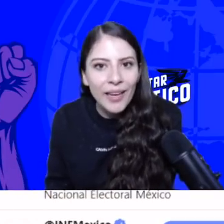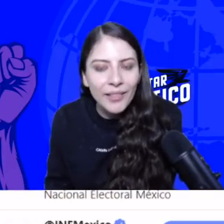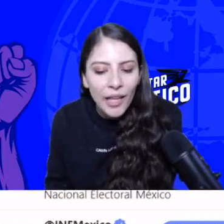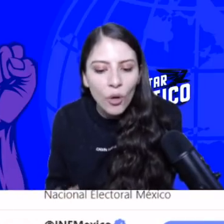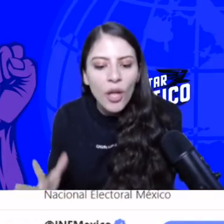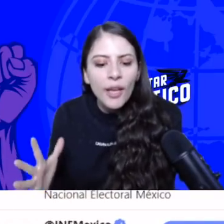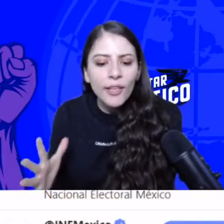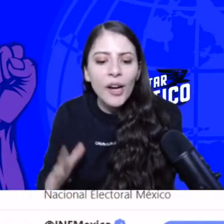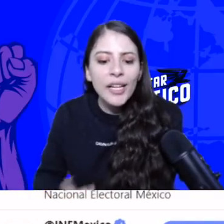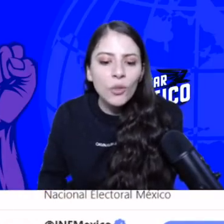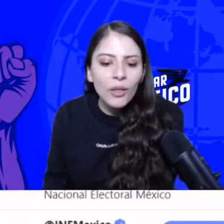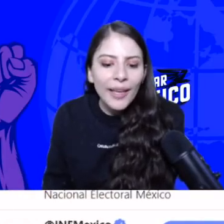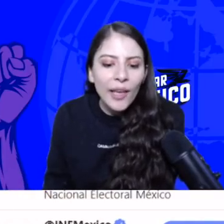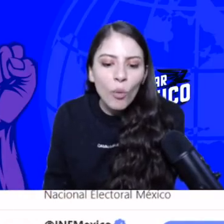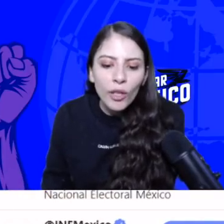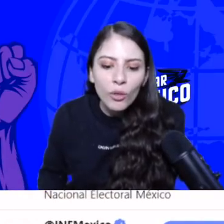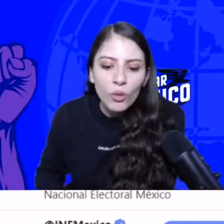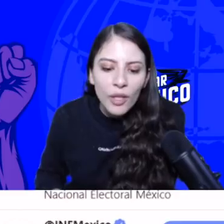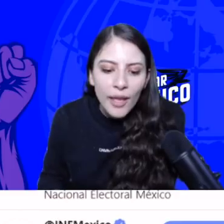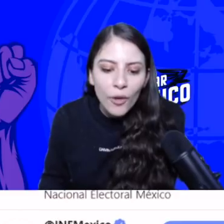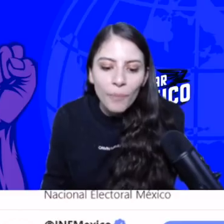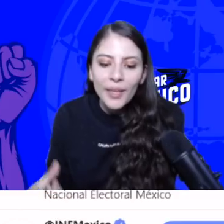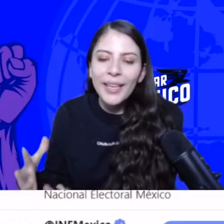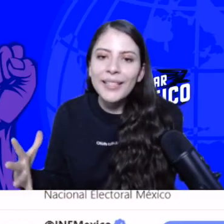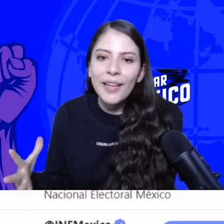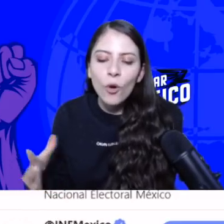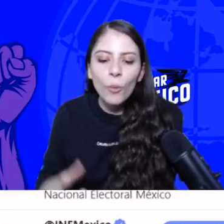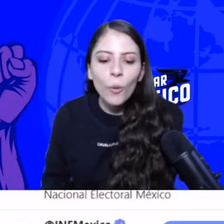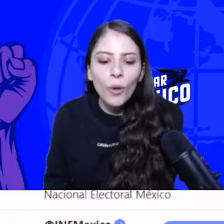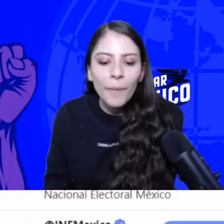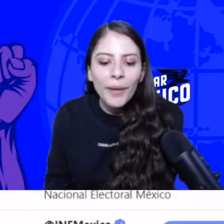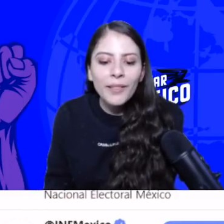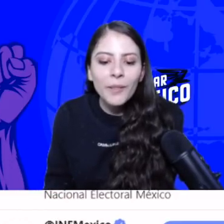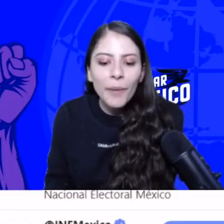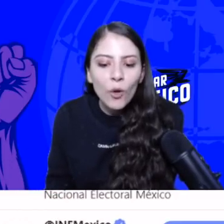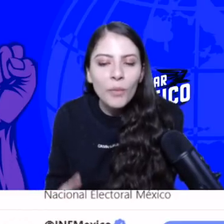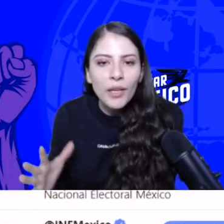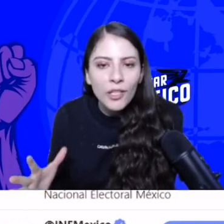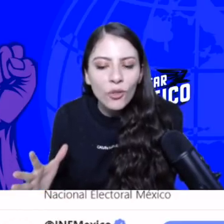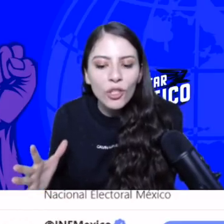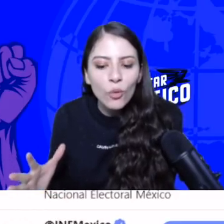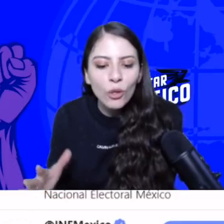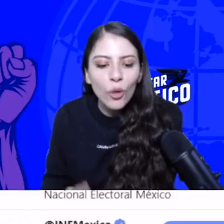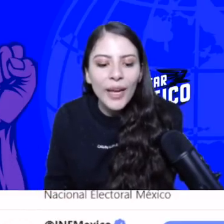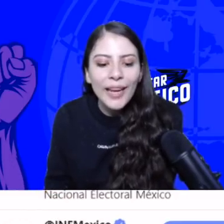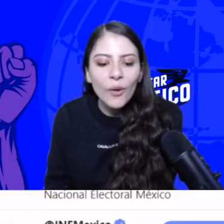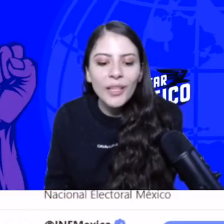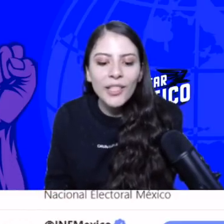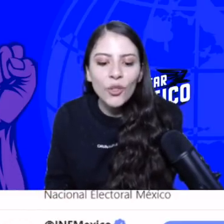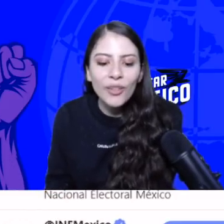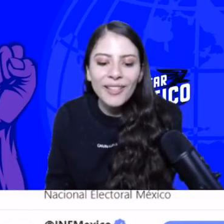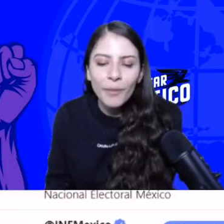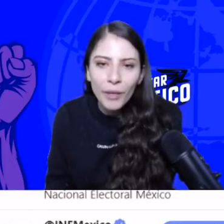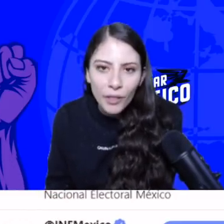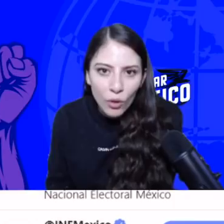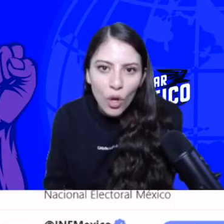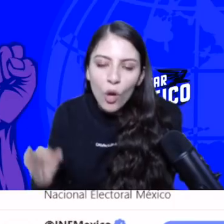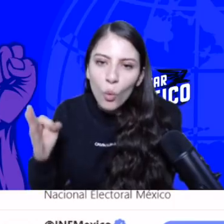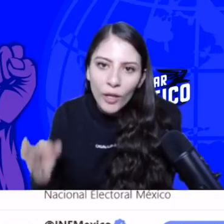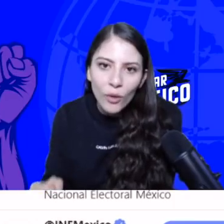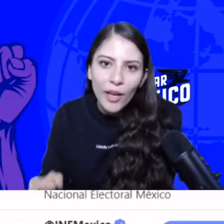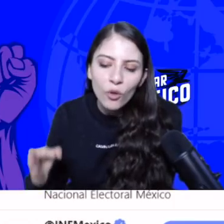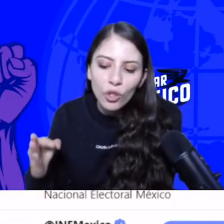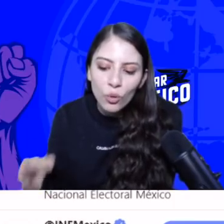laicidad del estado y ahora resulta que encuentro solidario que se le comprobó que participaron ministros de culto en la organización de este partido